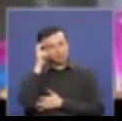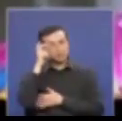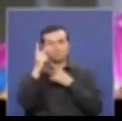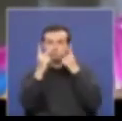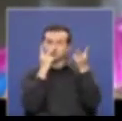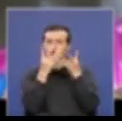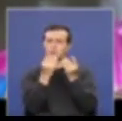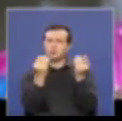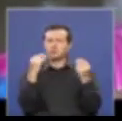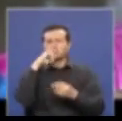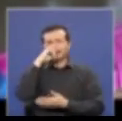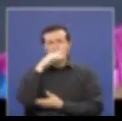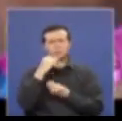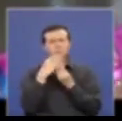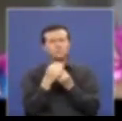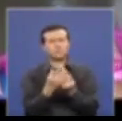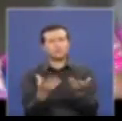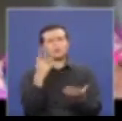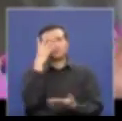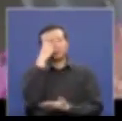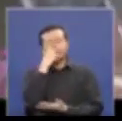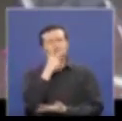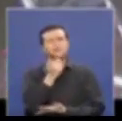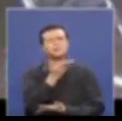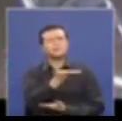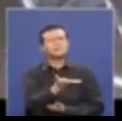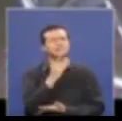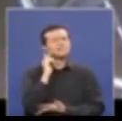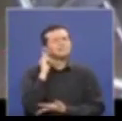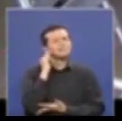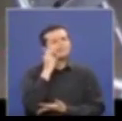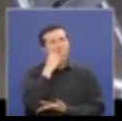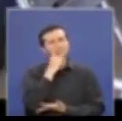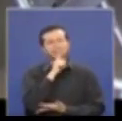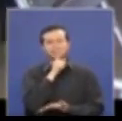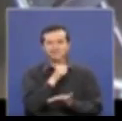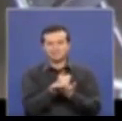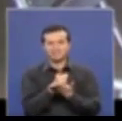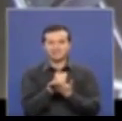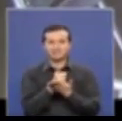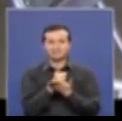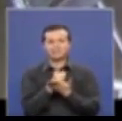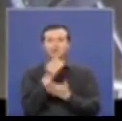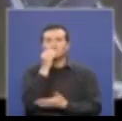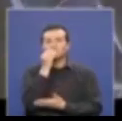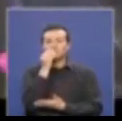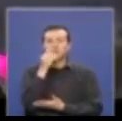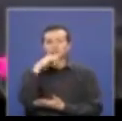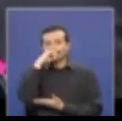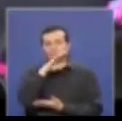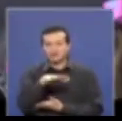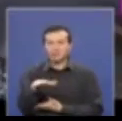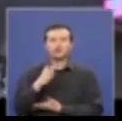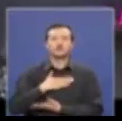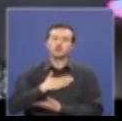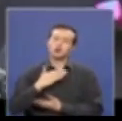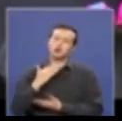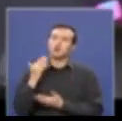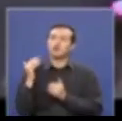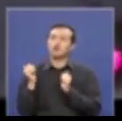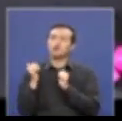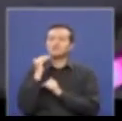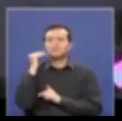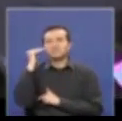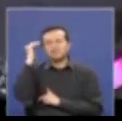Qué cantidad de guaguas, mire, qué preciosa esa muñeca. Entonces yo me senté a comer con los chicos porque estaba con los mayorcitos, Carlos